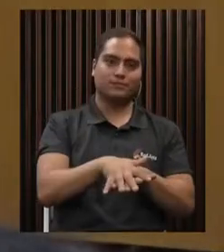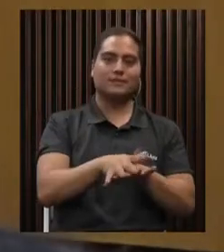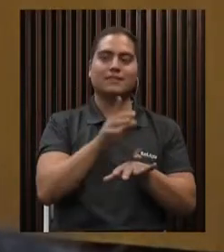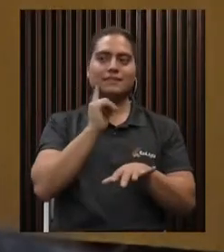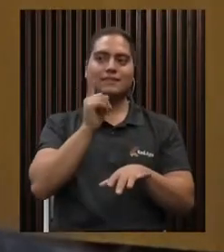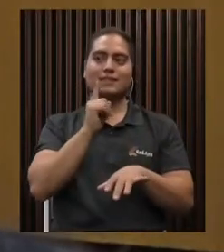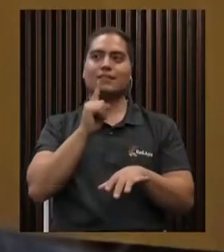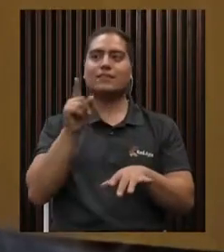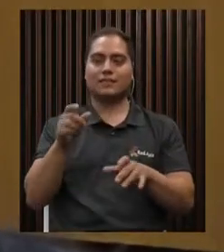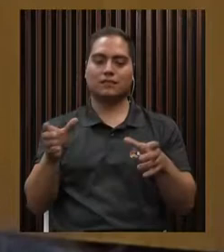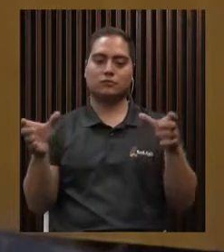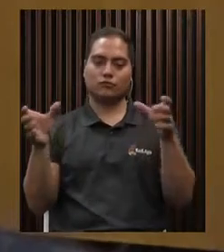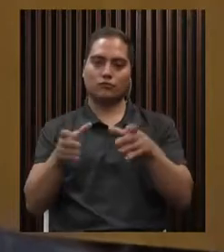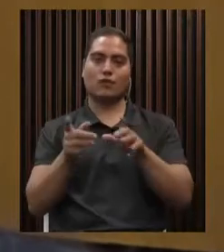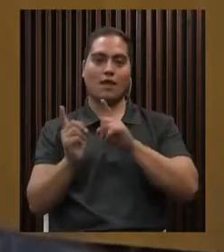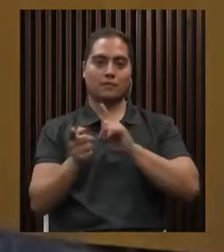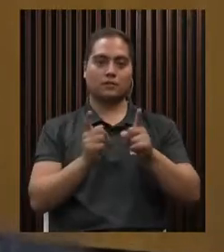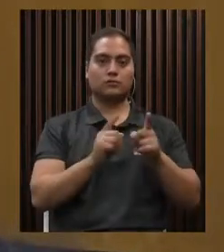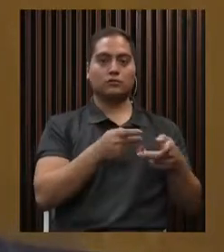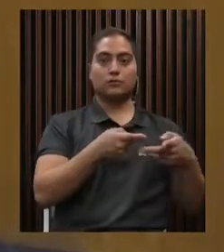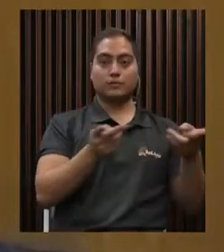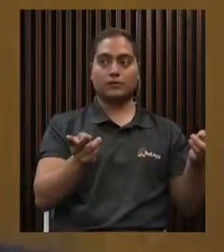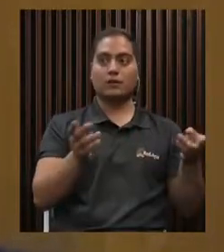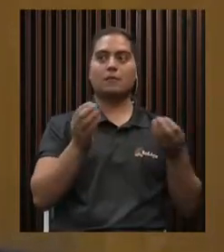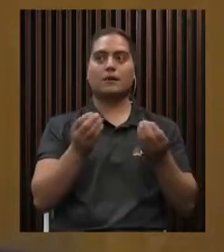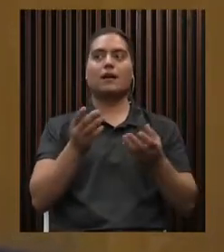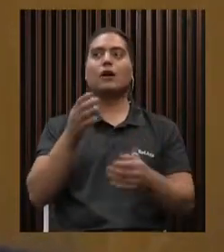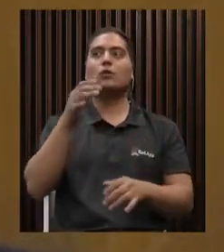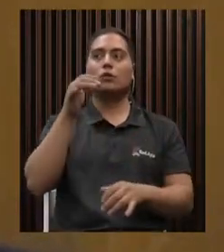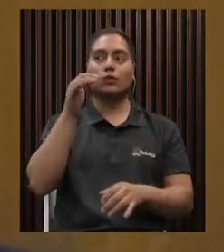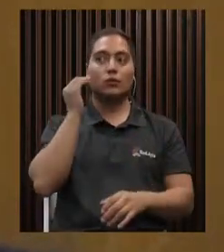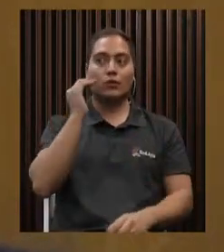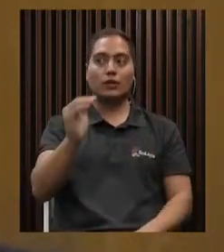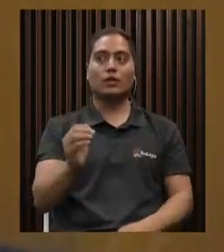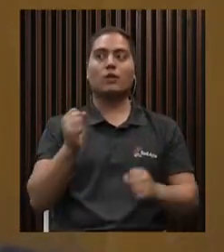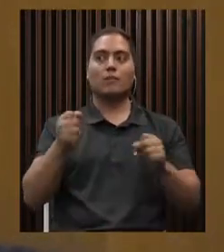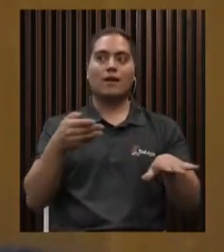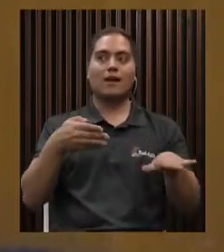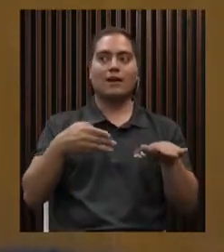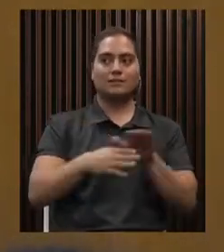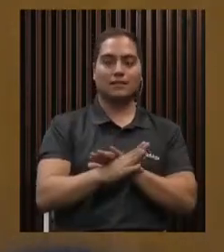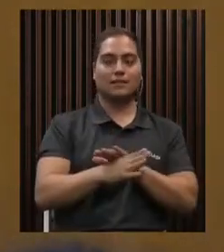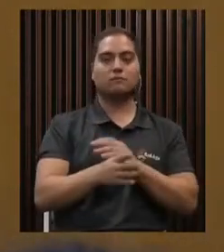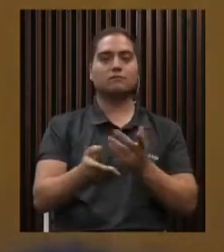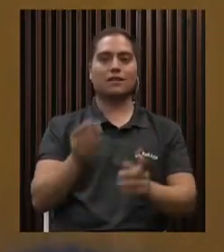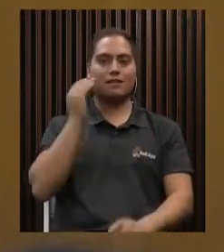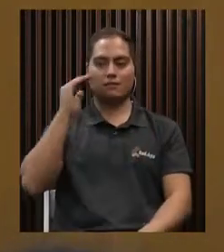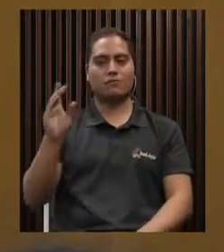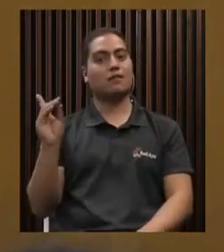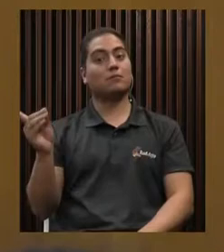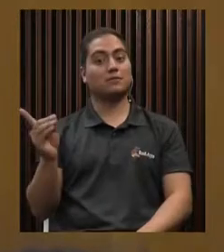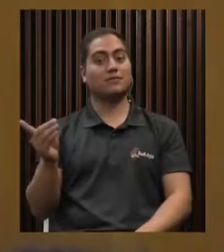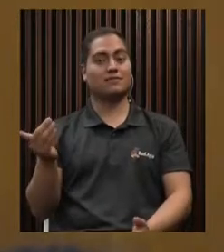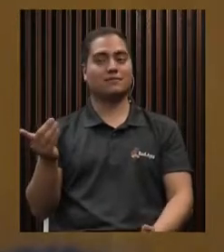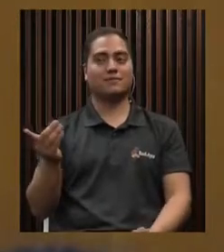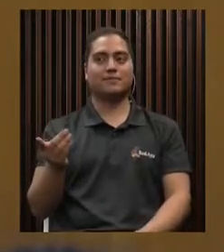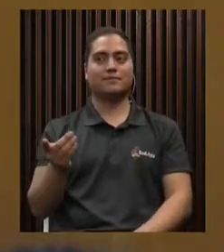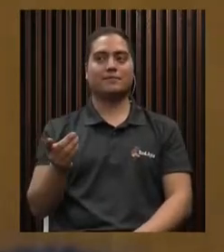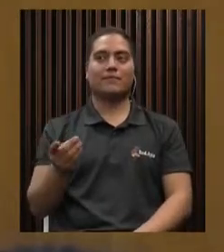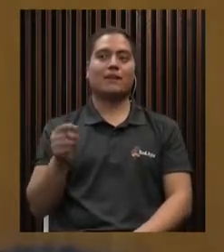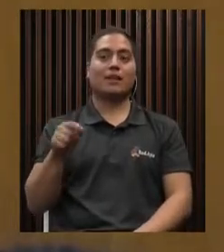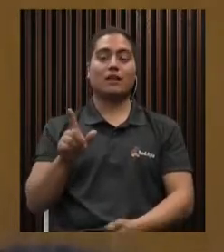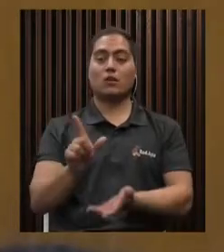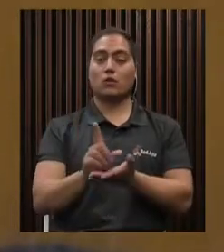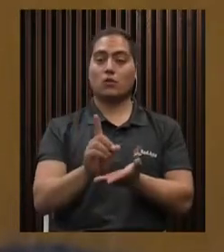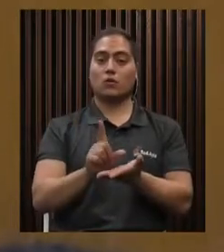gerencia también, esta digamos administración de público para que los niños pudiesen acceder, niños con discapacidad, era un